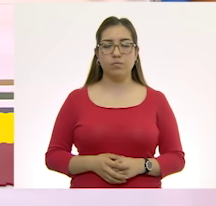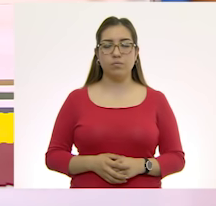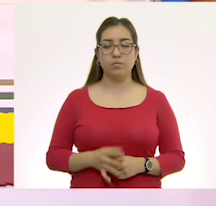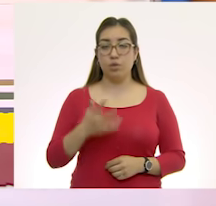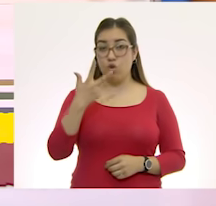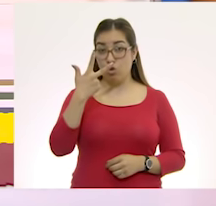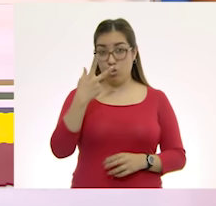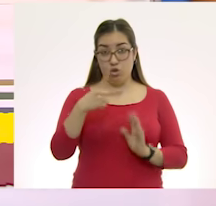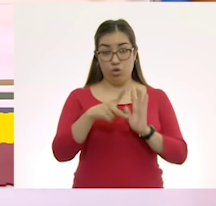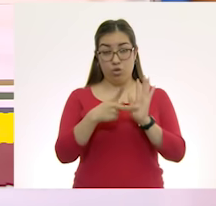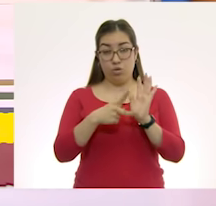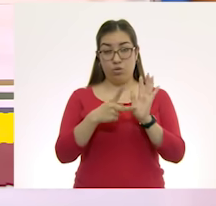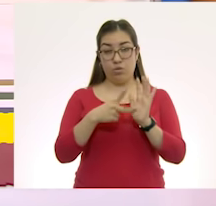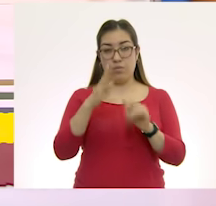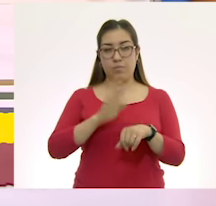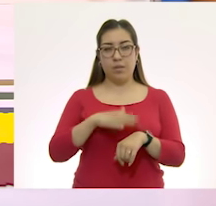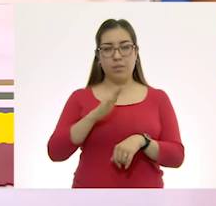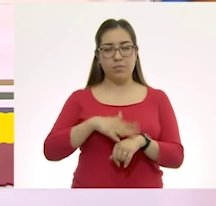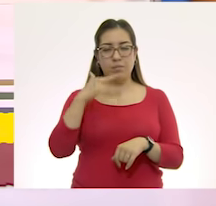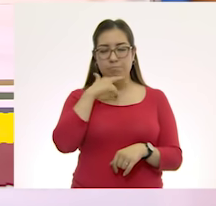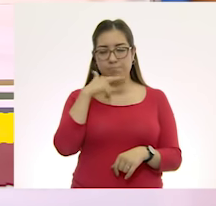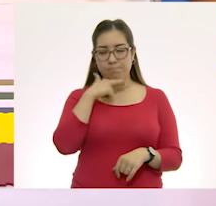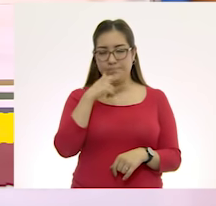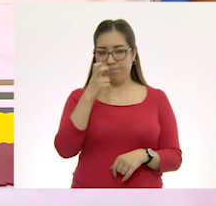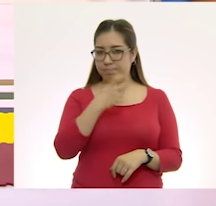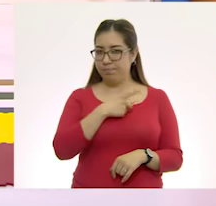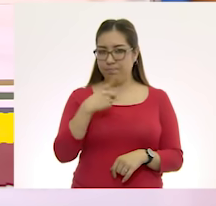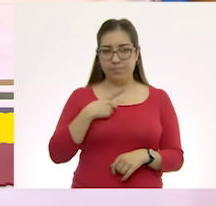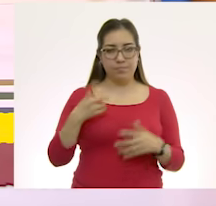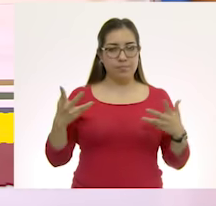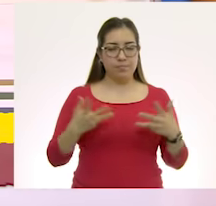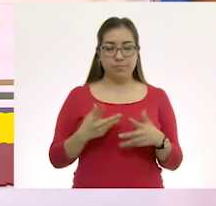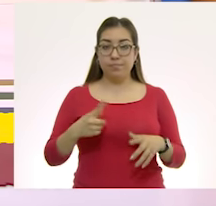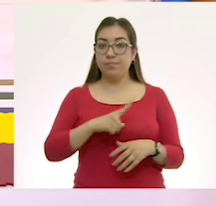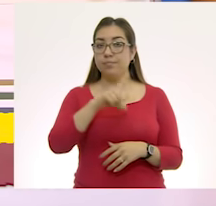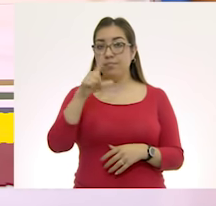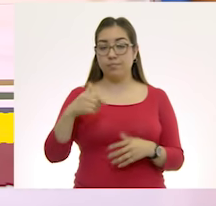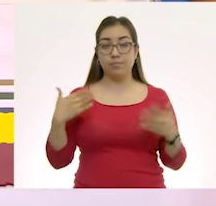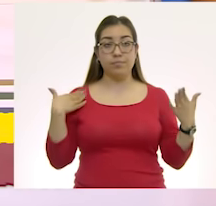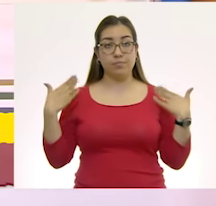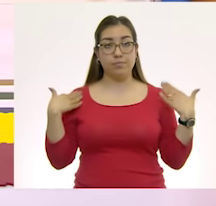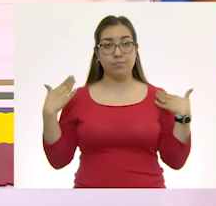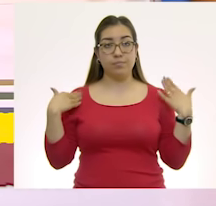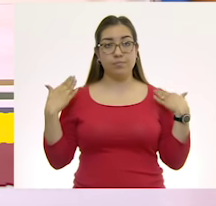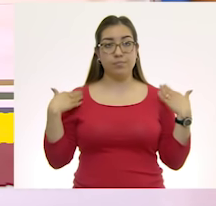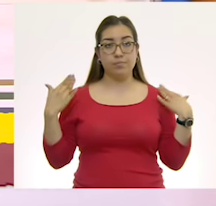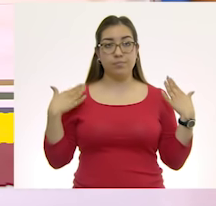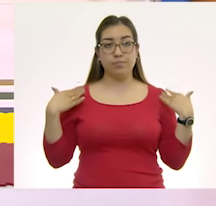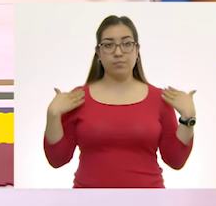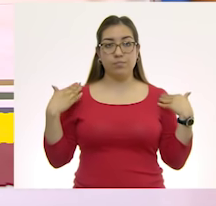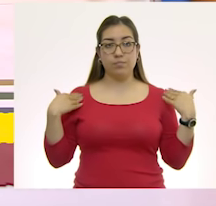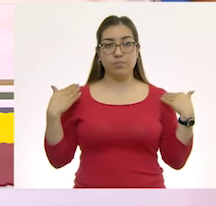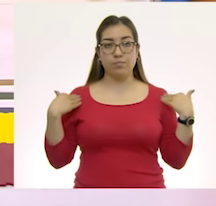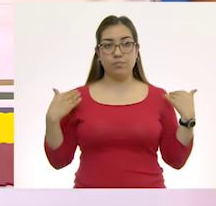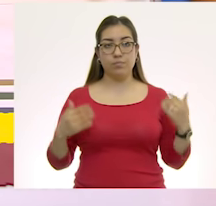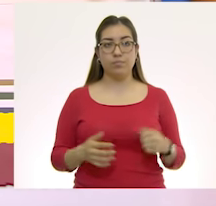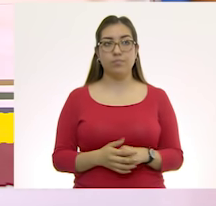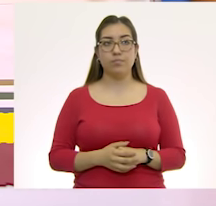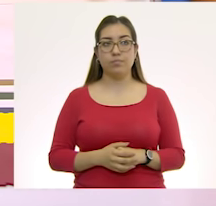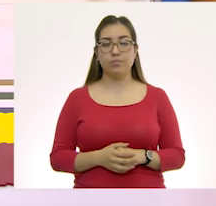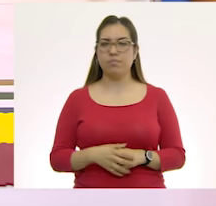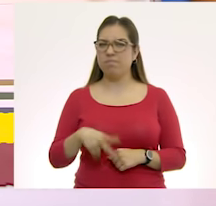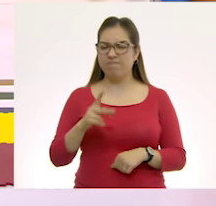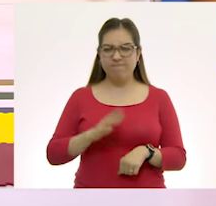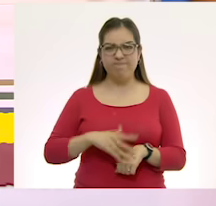1, 2, 3, 4, 5, 6, 7, 8. ¿Sí? Porque es rápido. Estos son movimientos rápidos. Luego vamos a sacudir hombros. Es decir, sacudir hombros